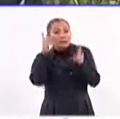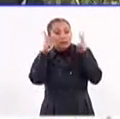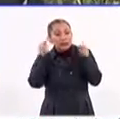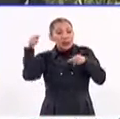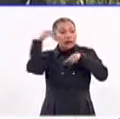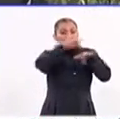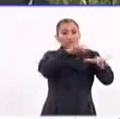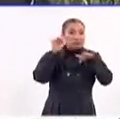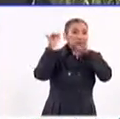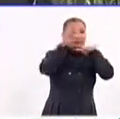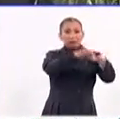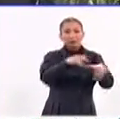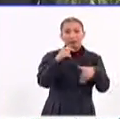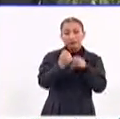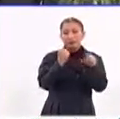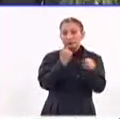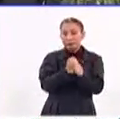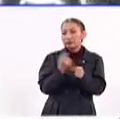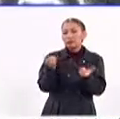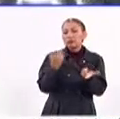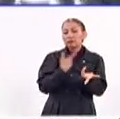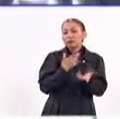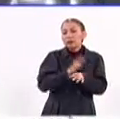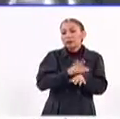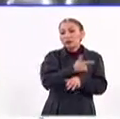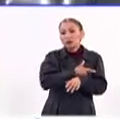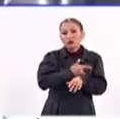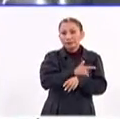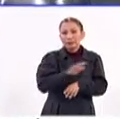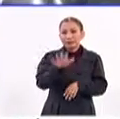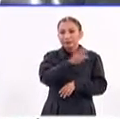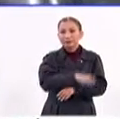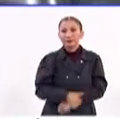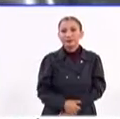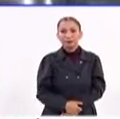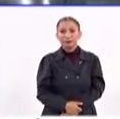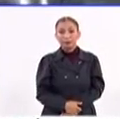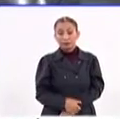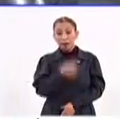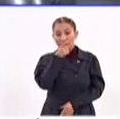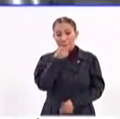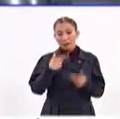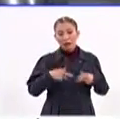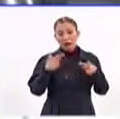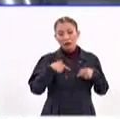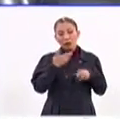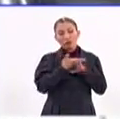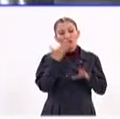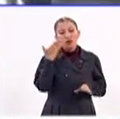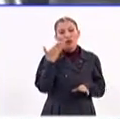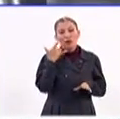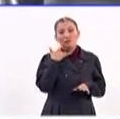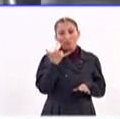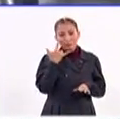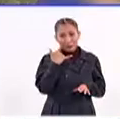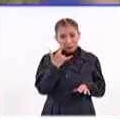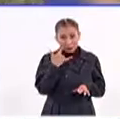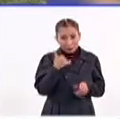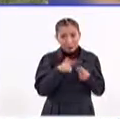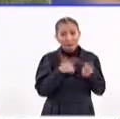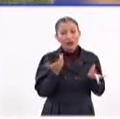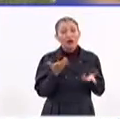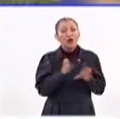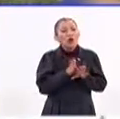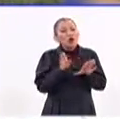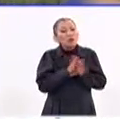visitan en los últimos años? ¿Qué es lo que más te ha gustado? Yo digo que las personas son muy amables y